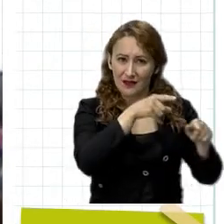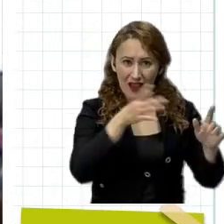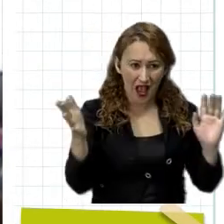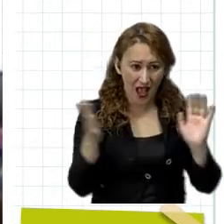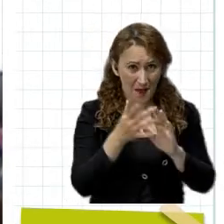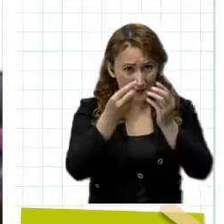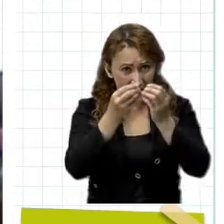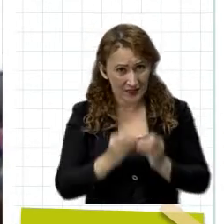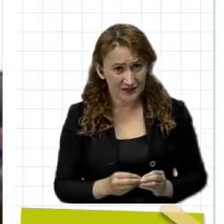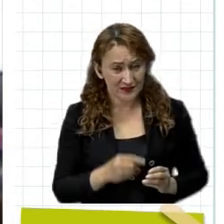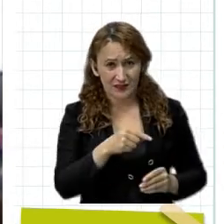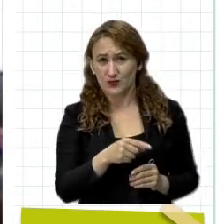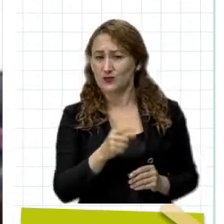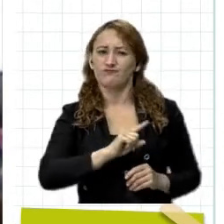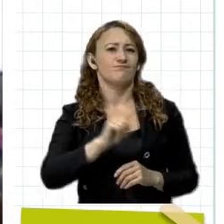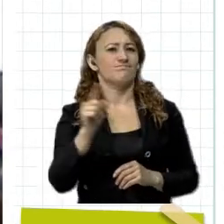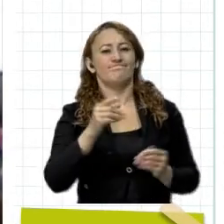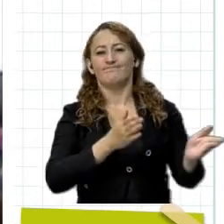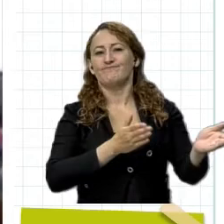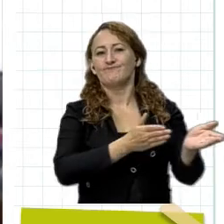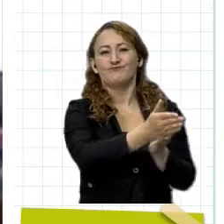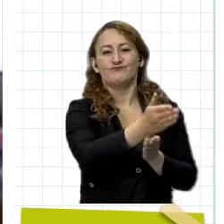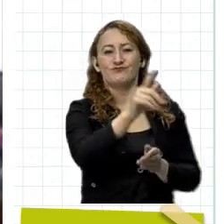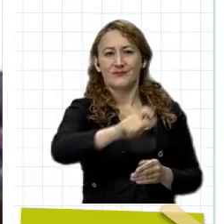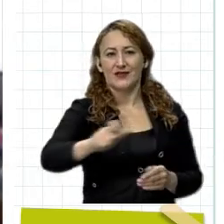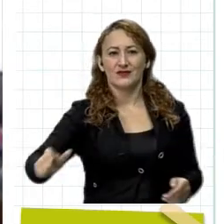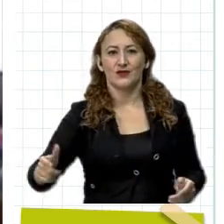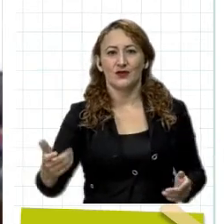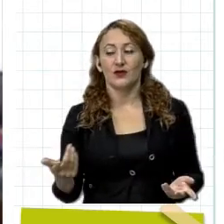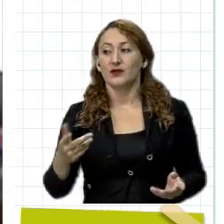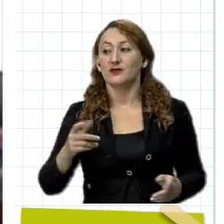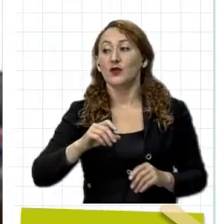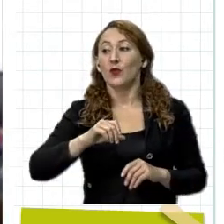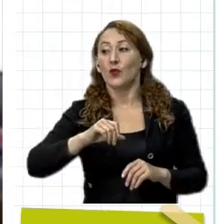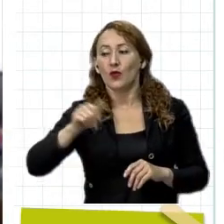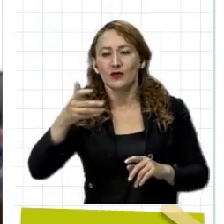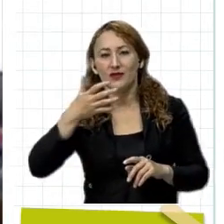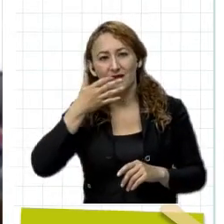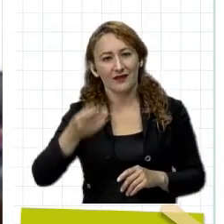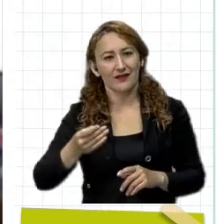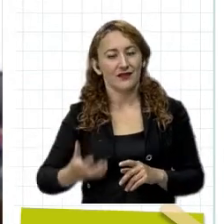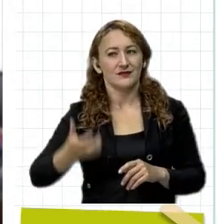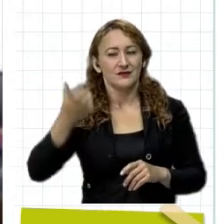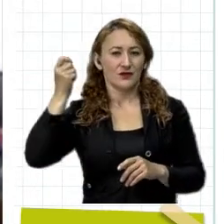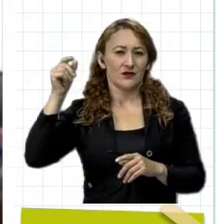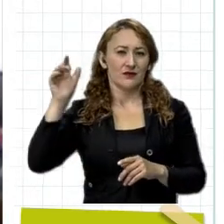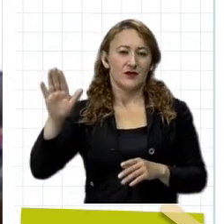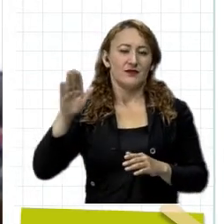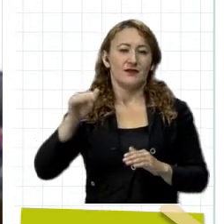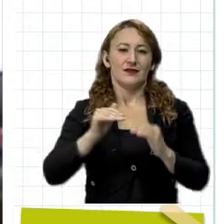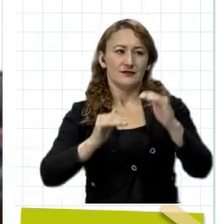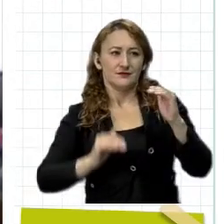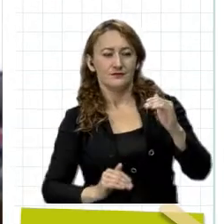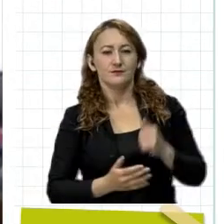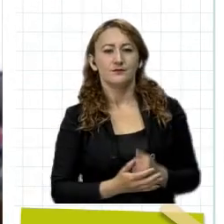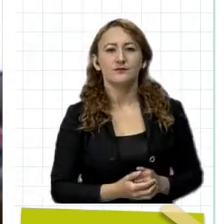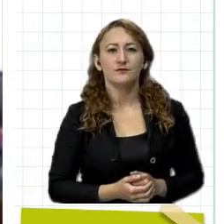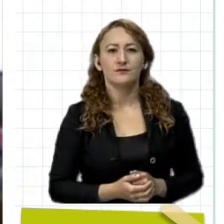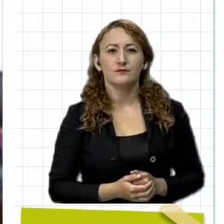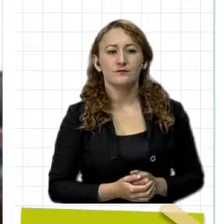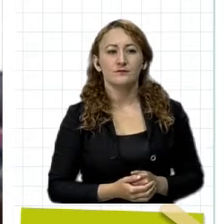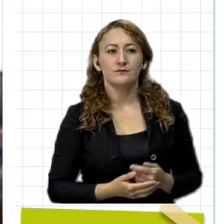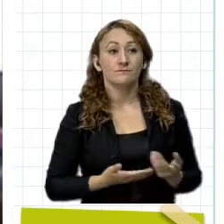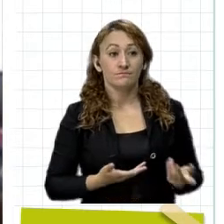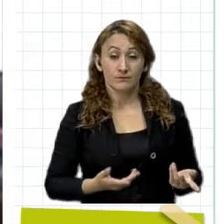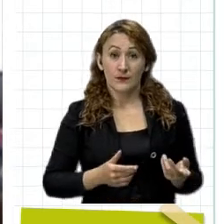para generar condiciones de permanencia de personas que provienen de realidades históricamente desventajosas. Por otra